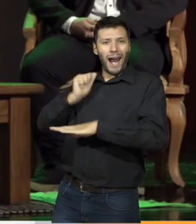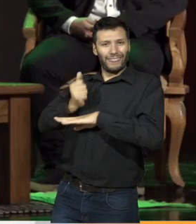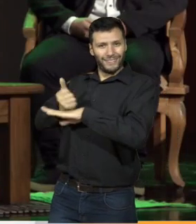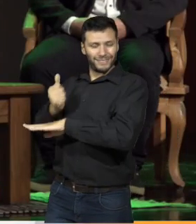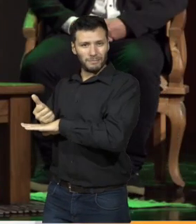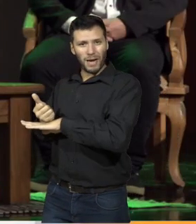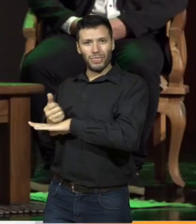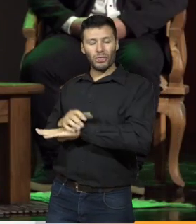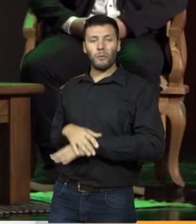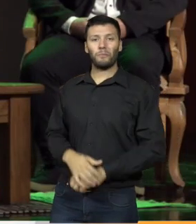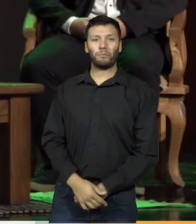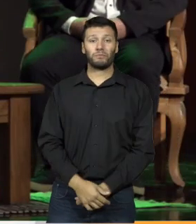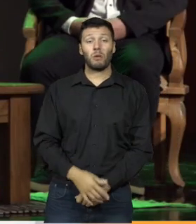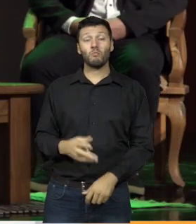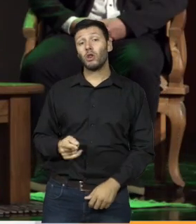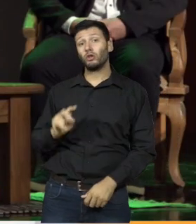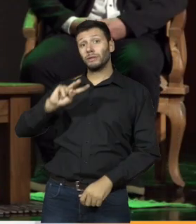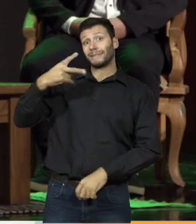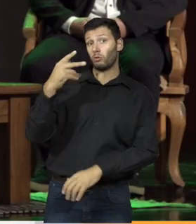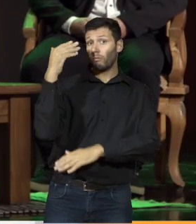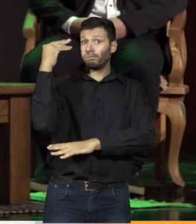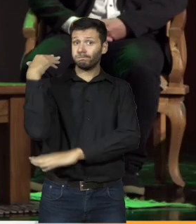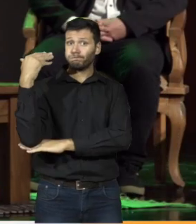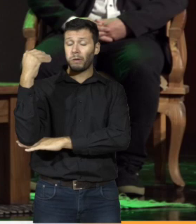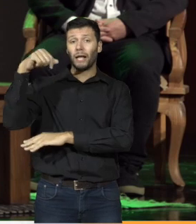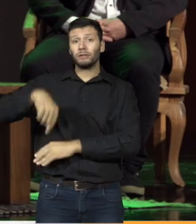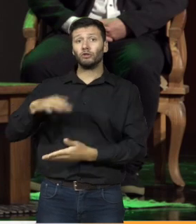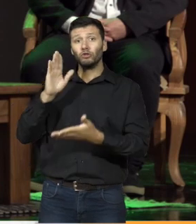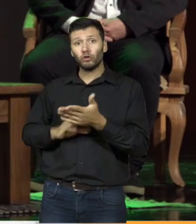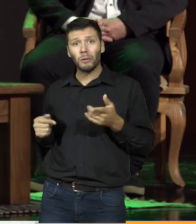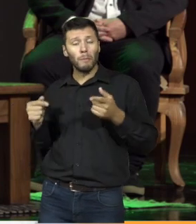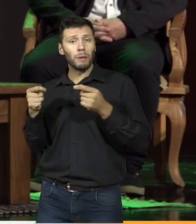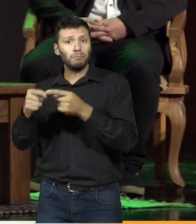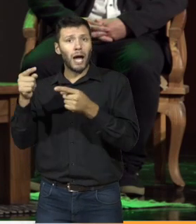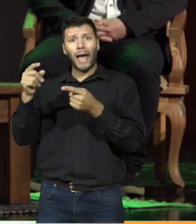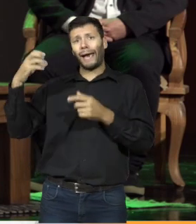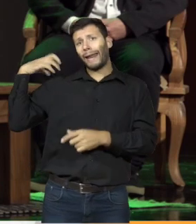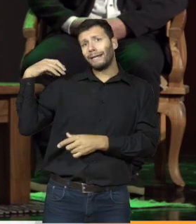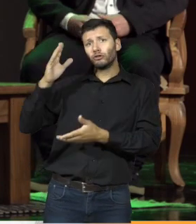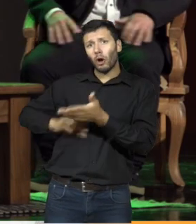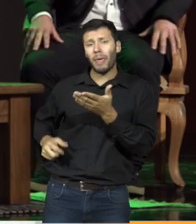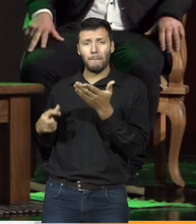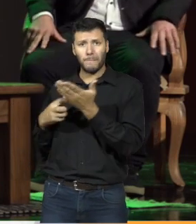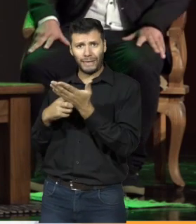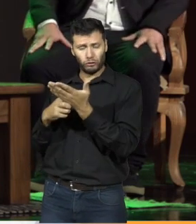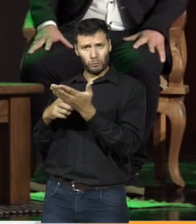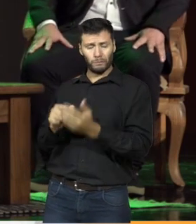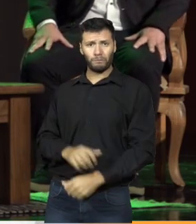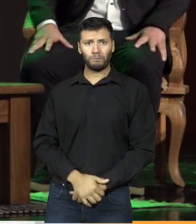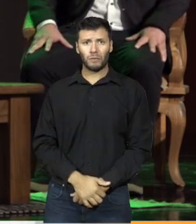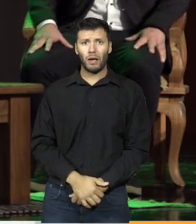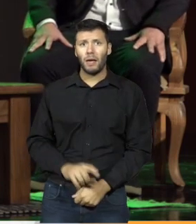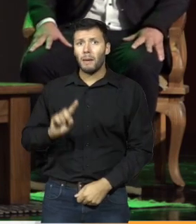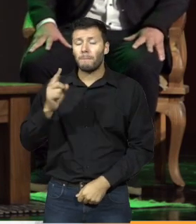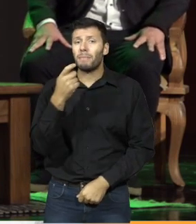Vamos a empezar con el segundo panel, que son los aspectos generales de la inspección. Primero tenemos a Miriam Escalani, de la provincia